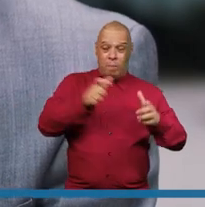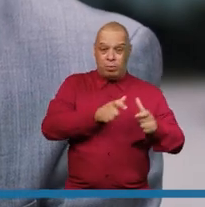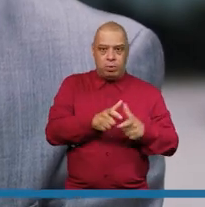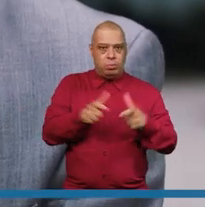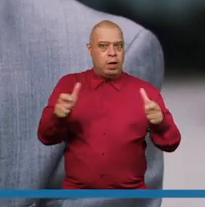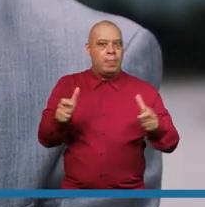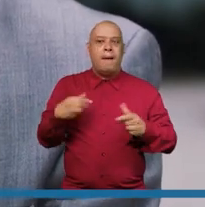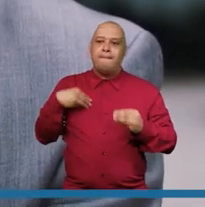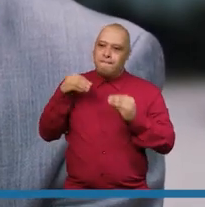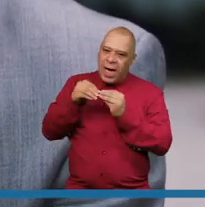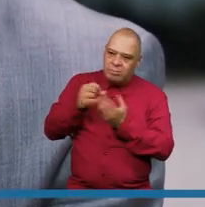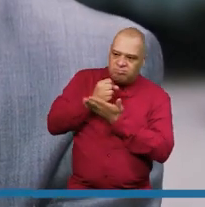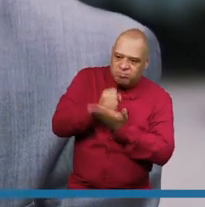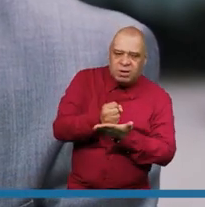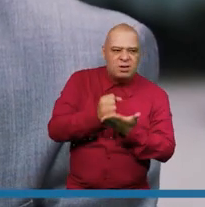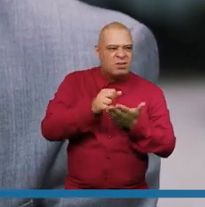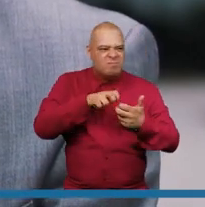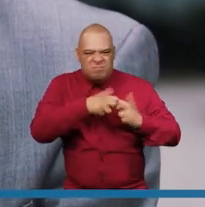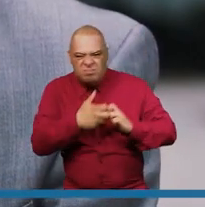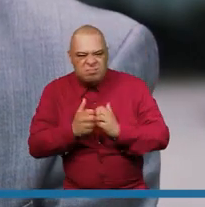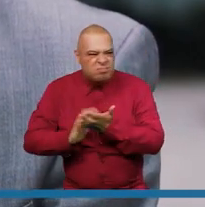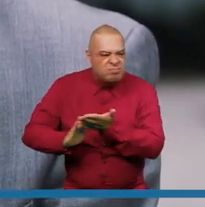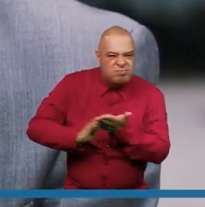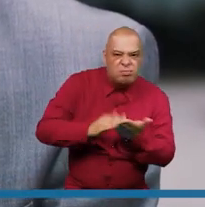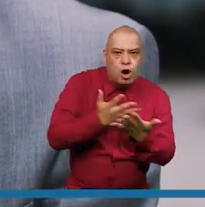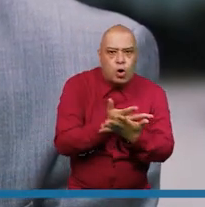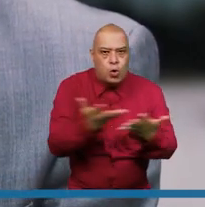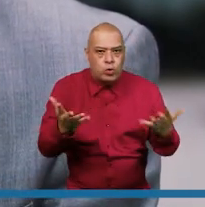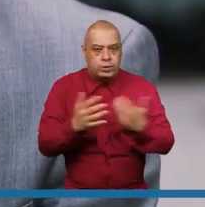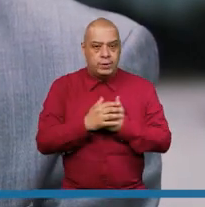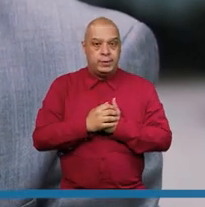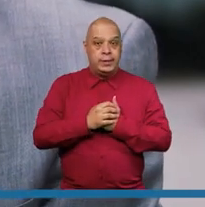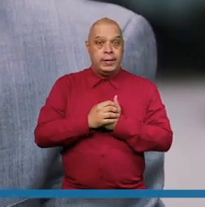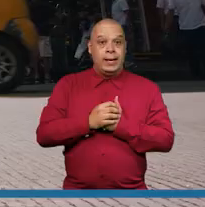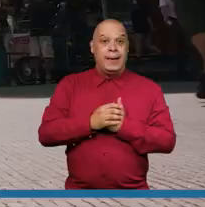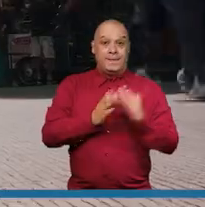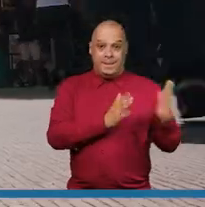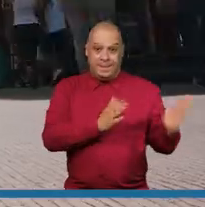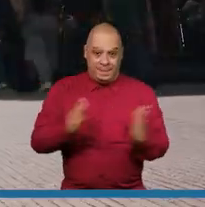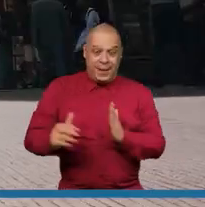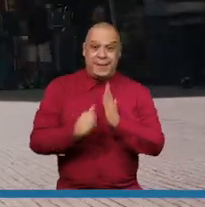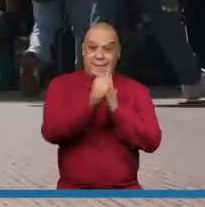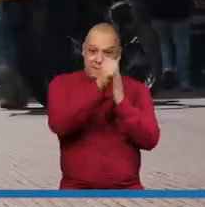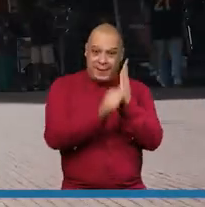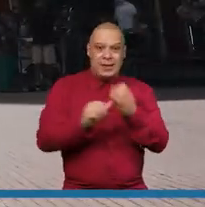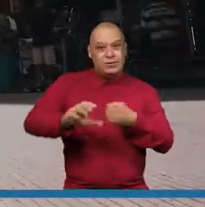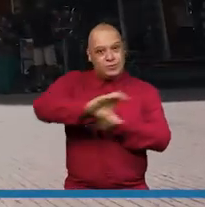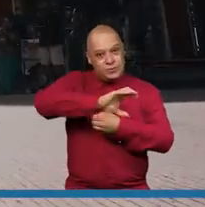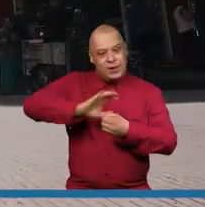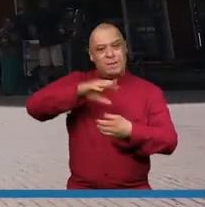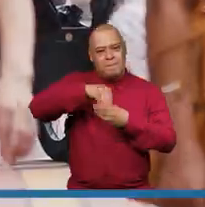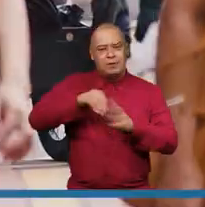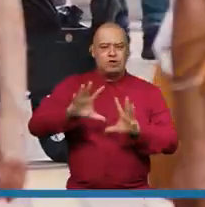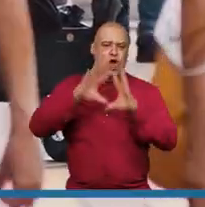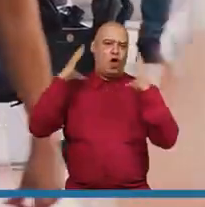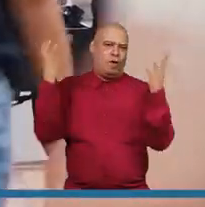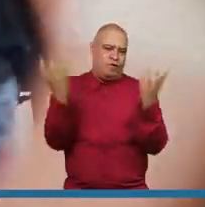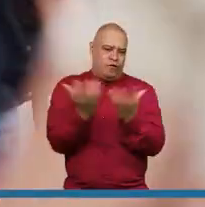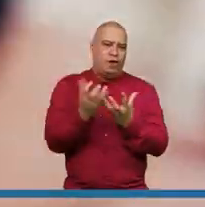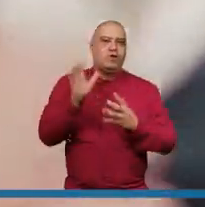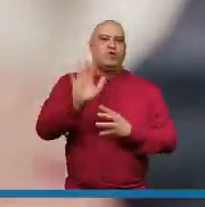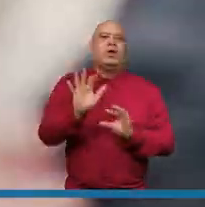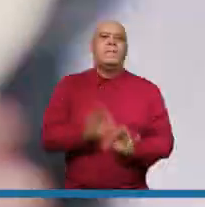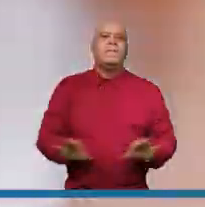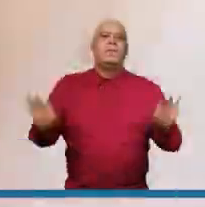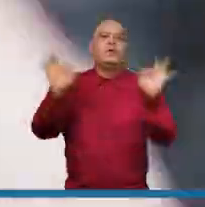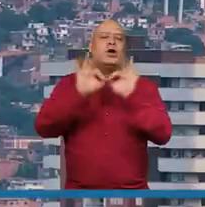los problemas a las personas. Para nosotros, la nueva agenda urbana como proceso global o internacional ha